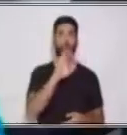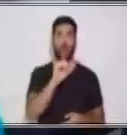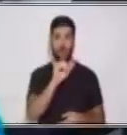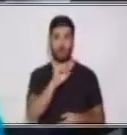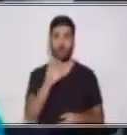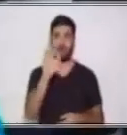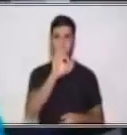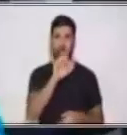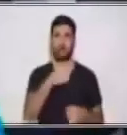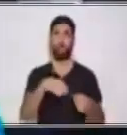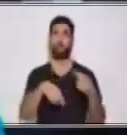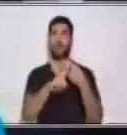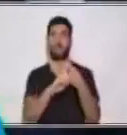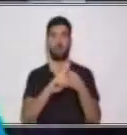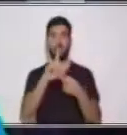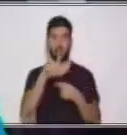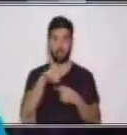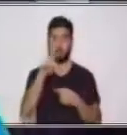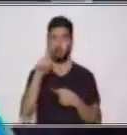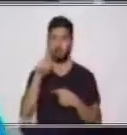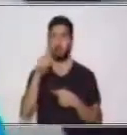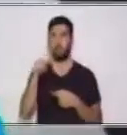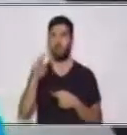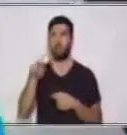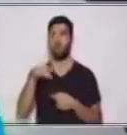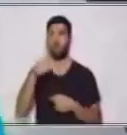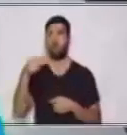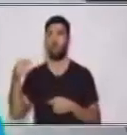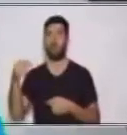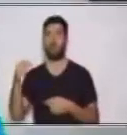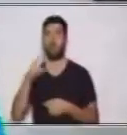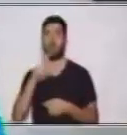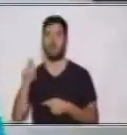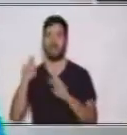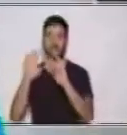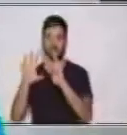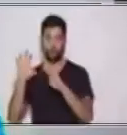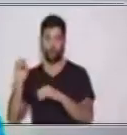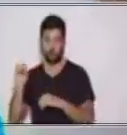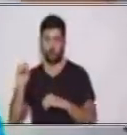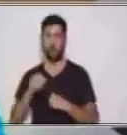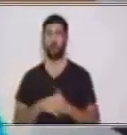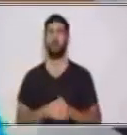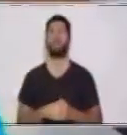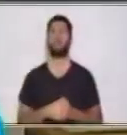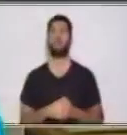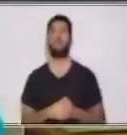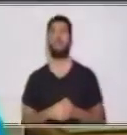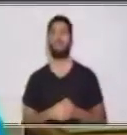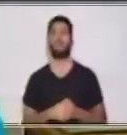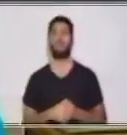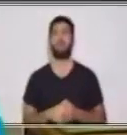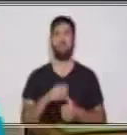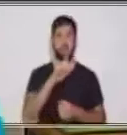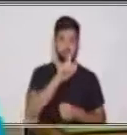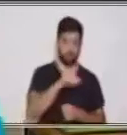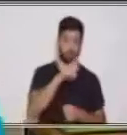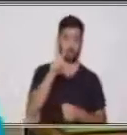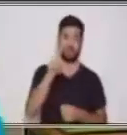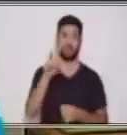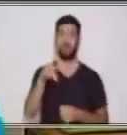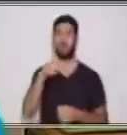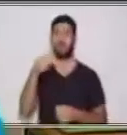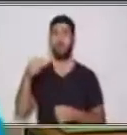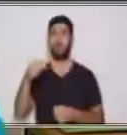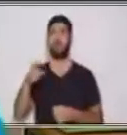40 grados más gamma igual a 180 grados. Gamma va